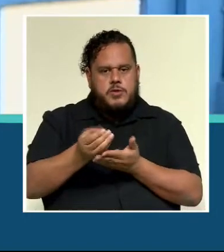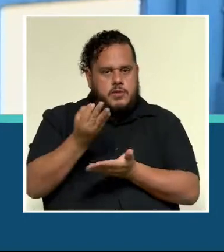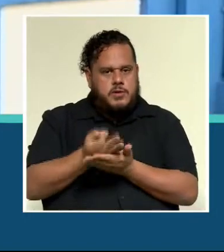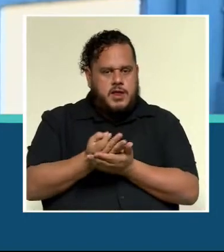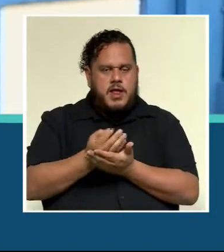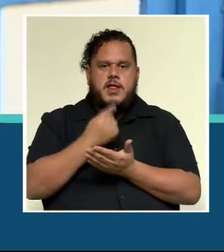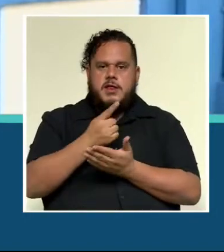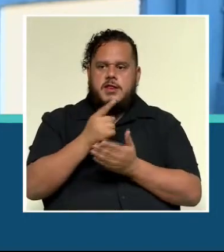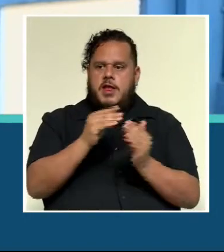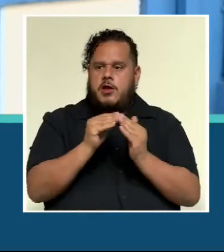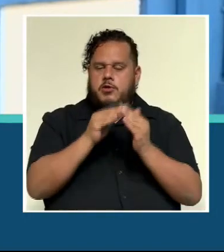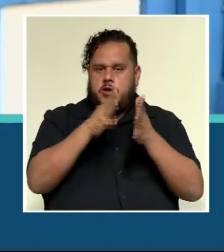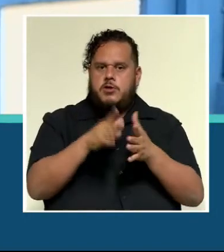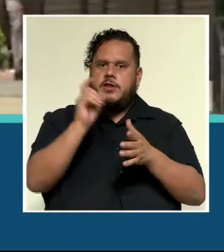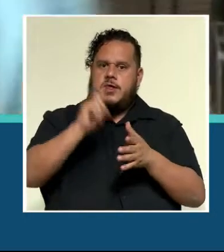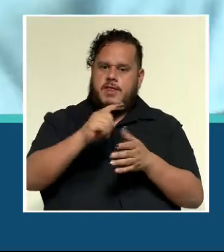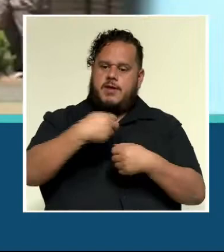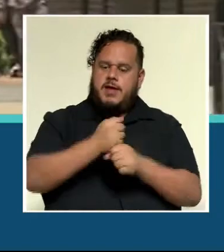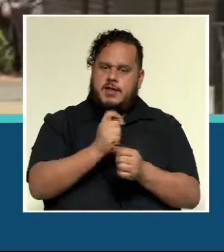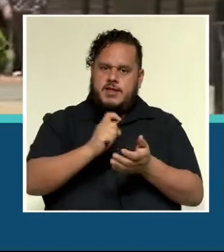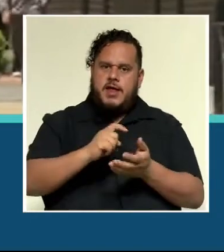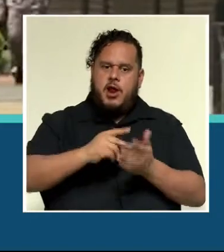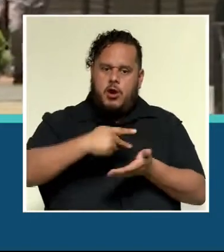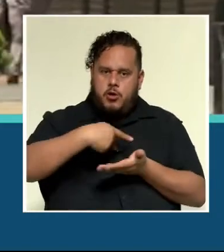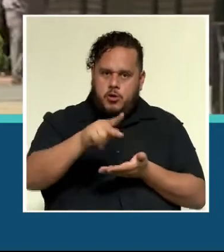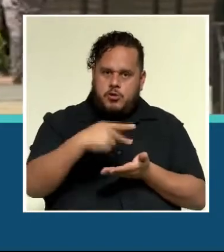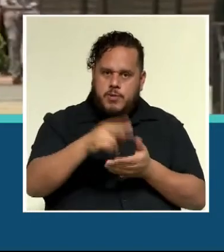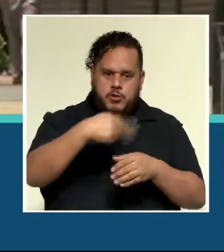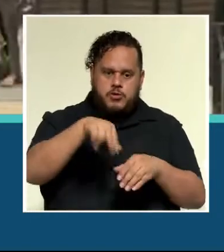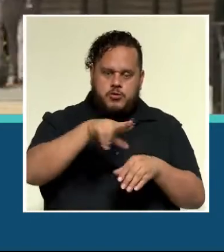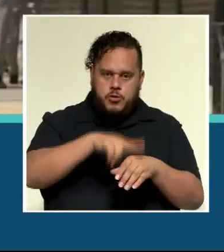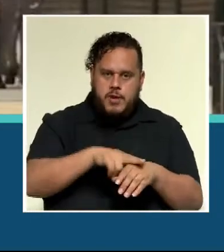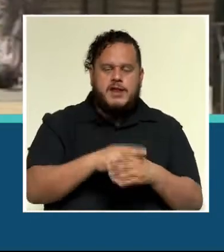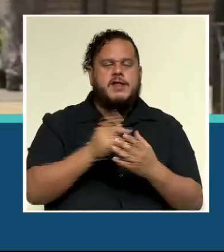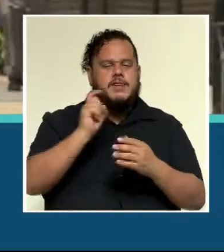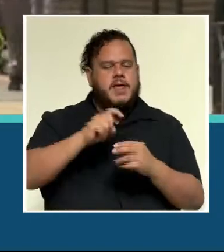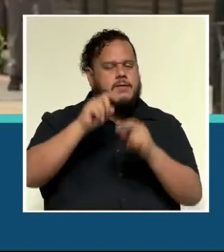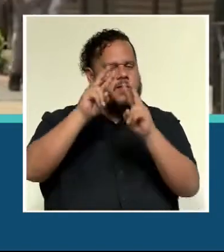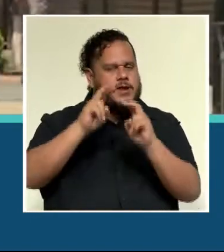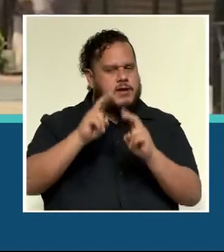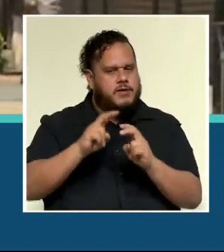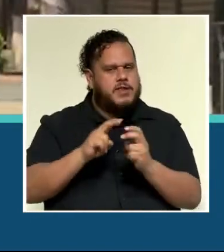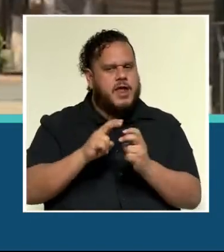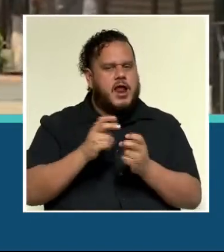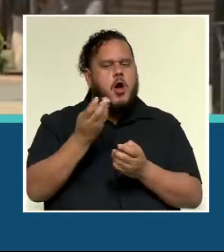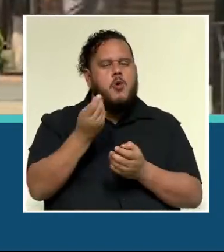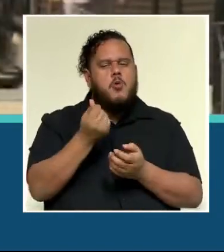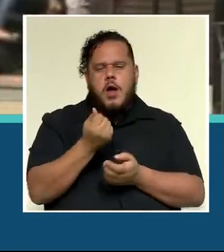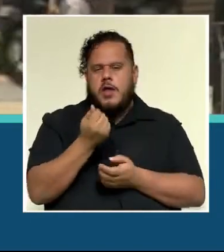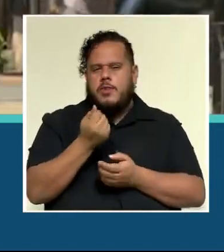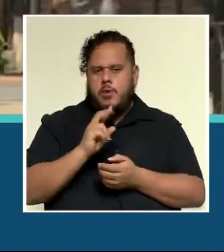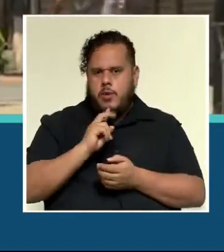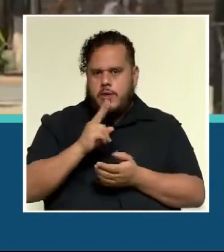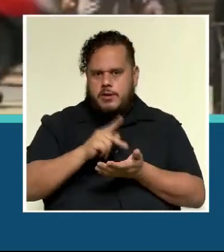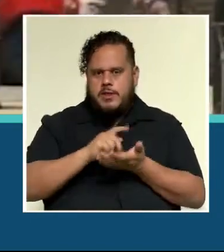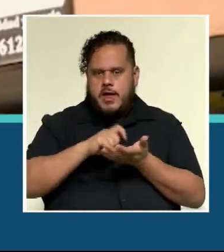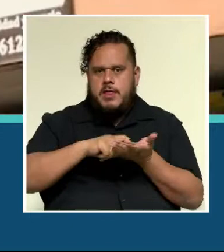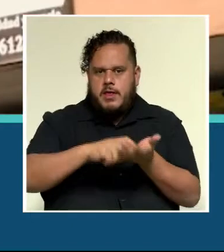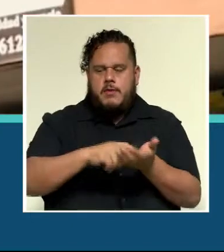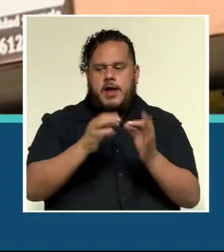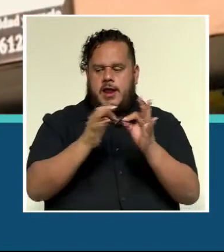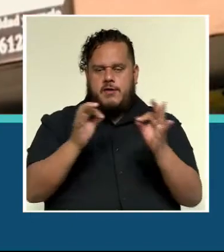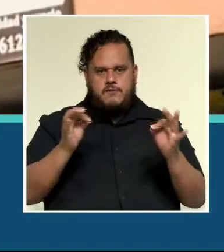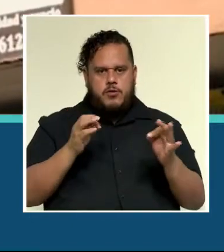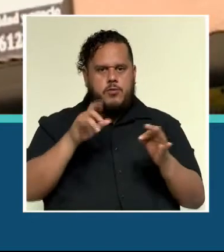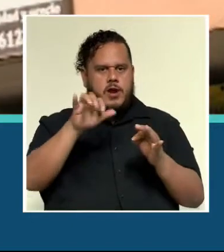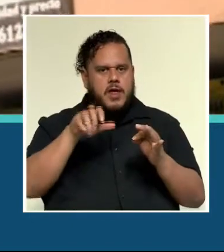volver a realizar sus pagos a las entidades financieras que revisen los saldos de las deudas a la fecha actual, la fórmula de cálculo de la cuota a